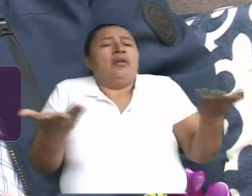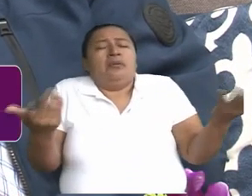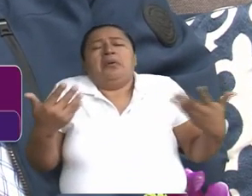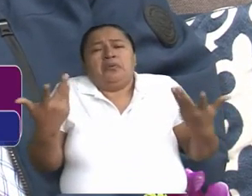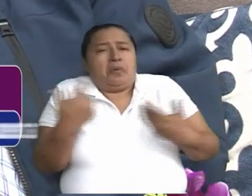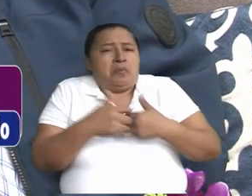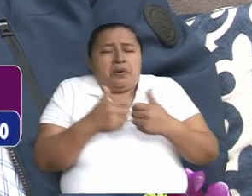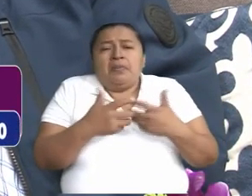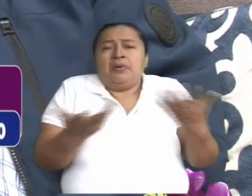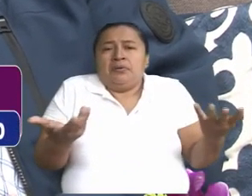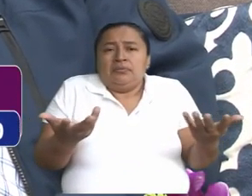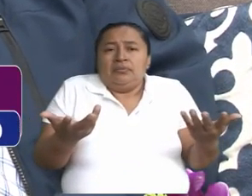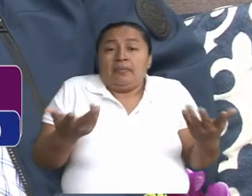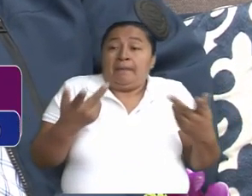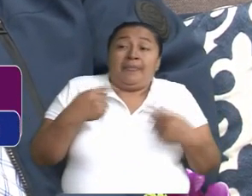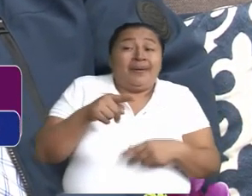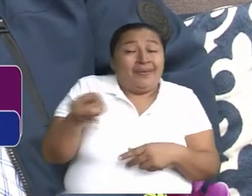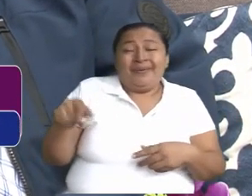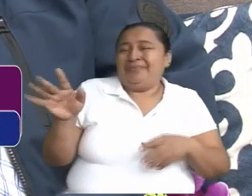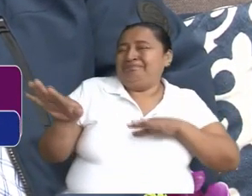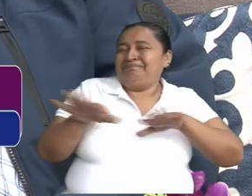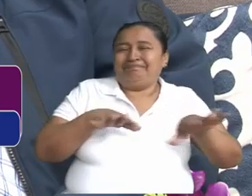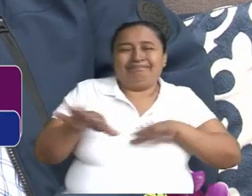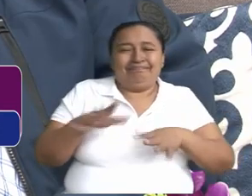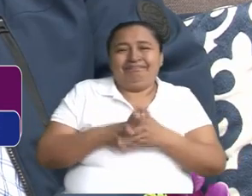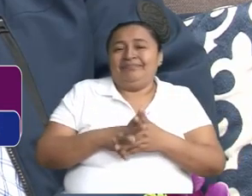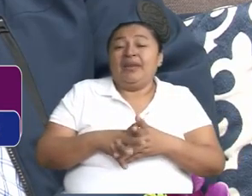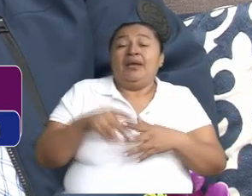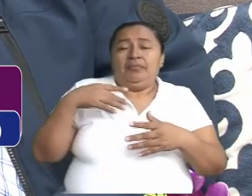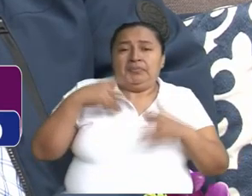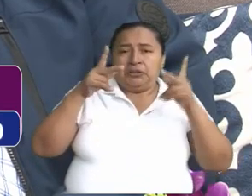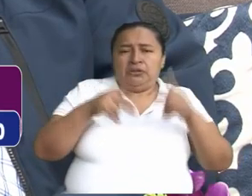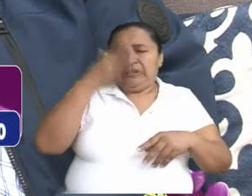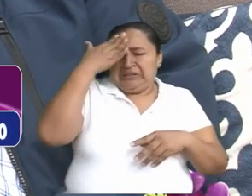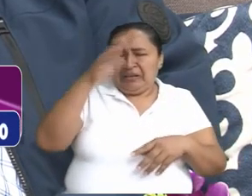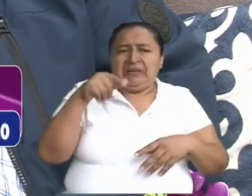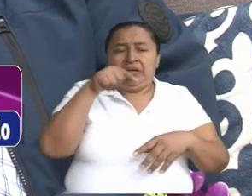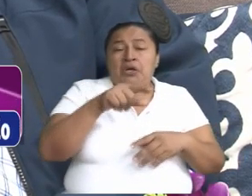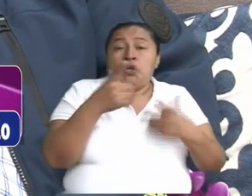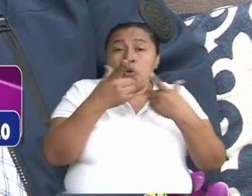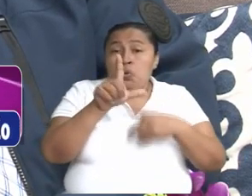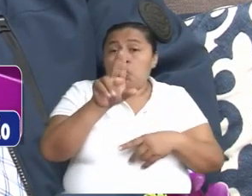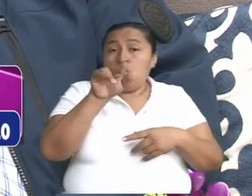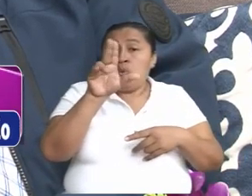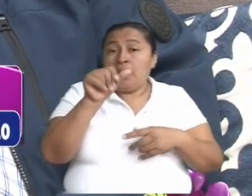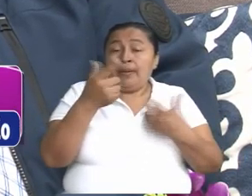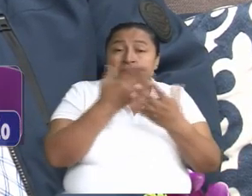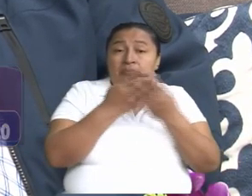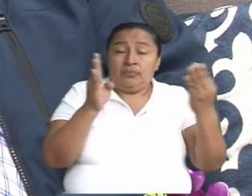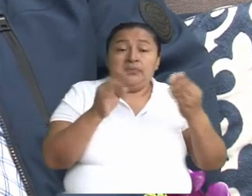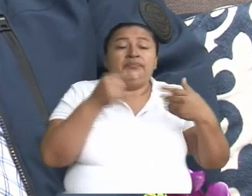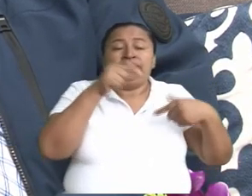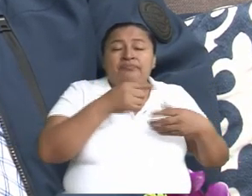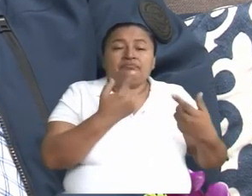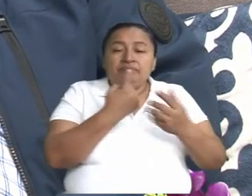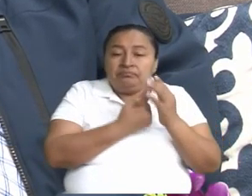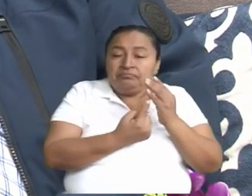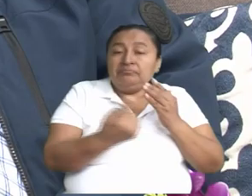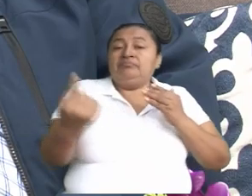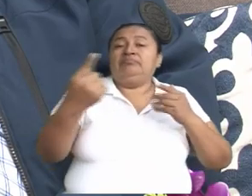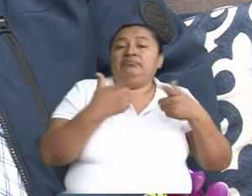ganan, pero no pueden. Saben que si Lula sale, Lula gana. ¿Ya? Entonces ellos tratan